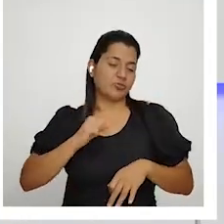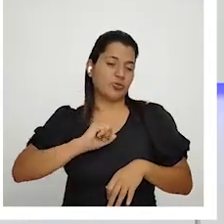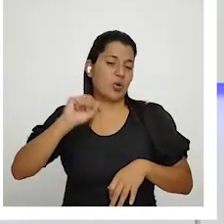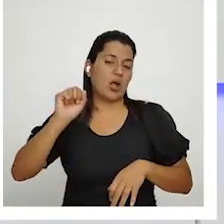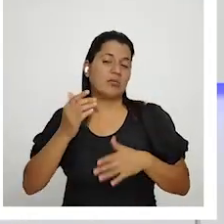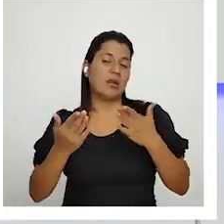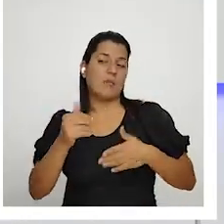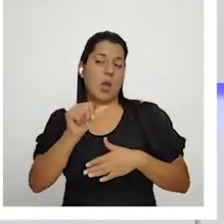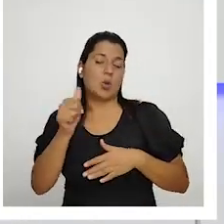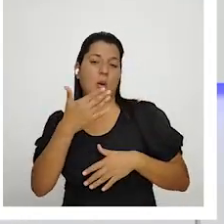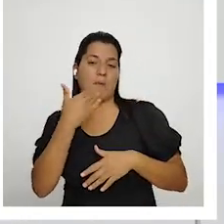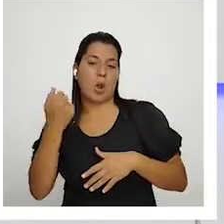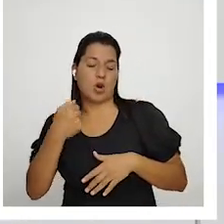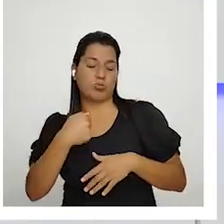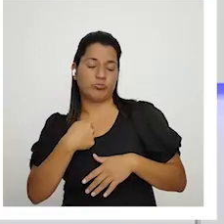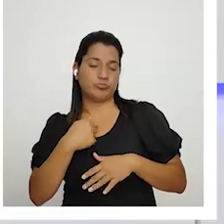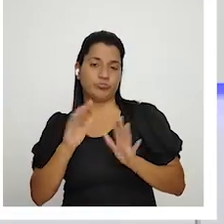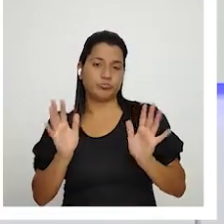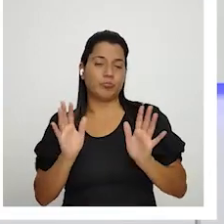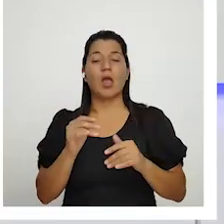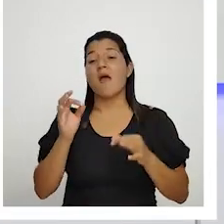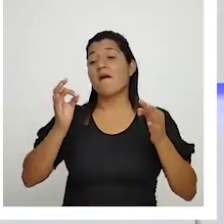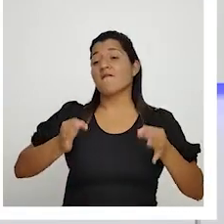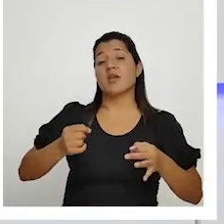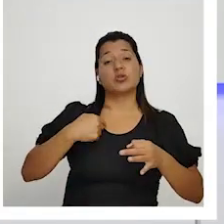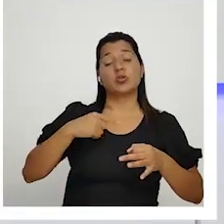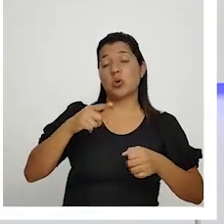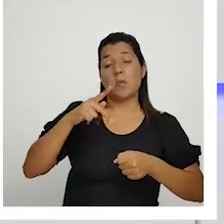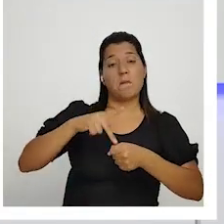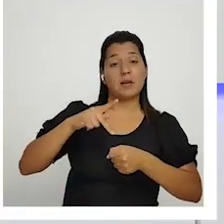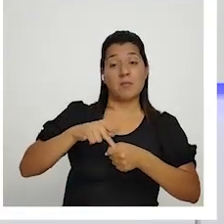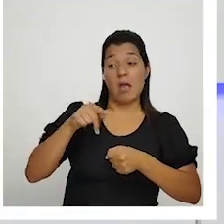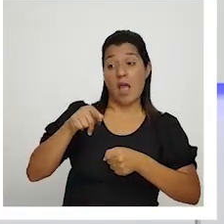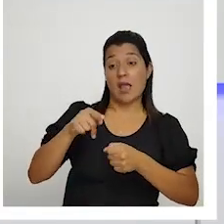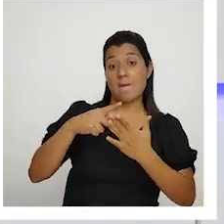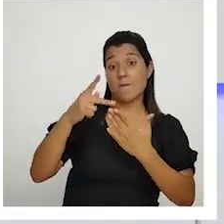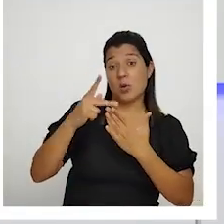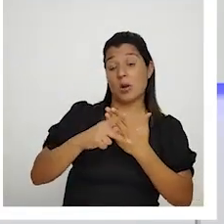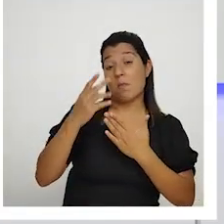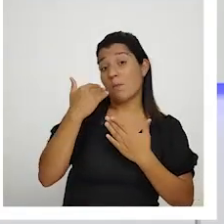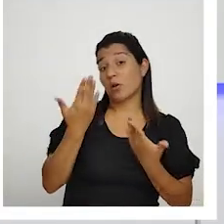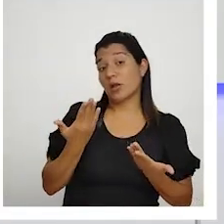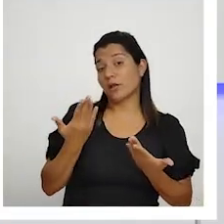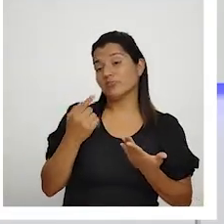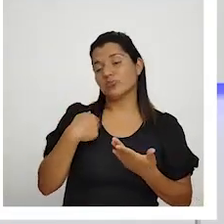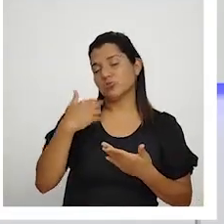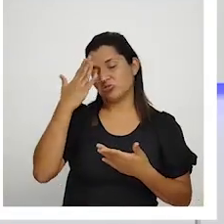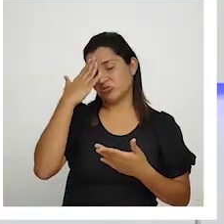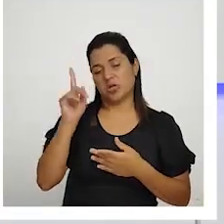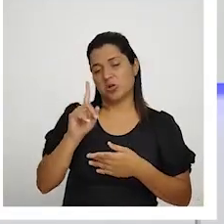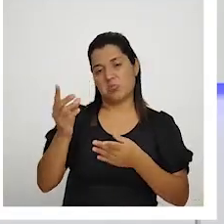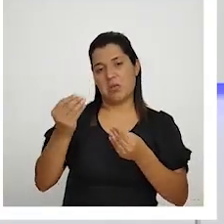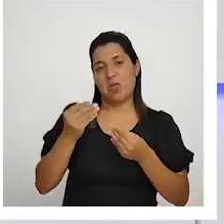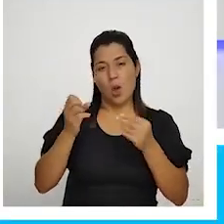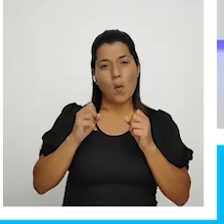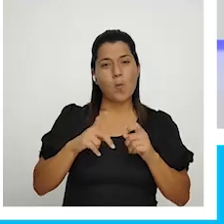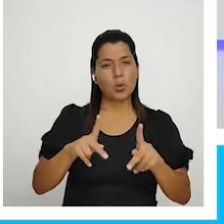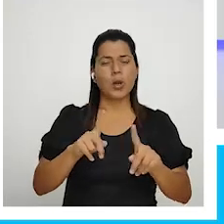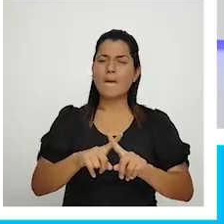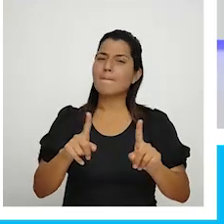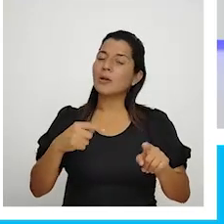otros mejores que yo, o fijo no voy a concursar en este programa porque no me van a dar la oportunidad. Y yo creo